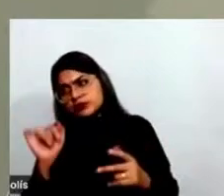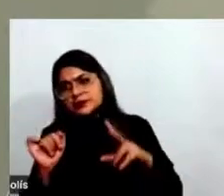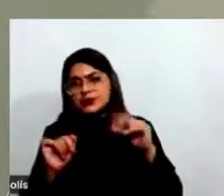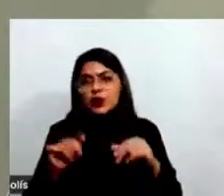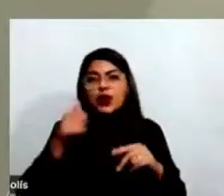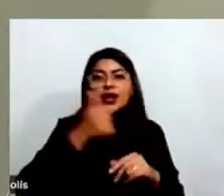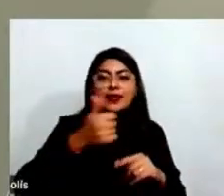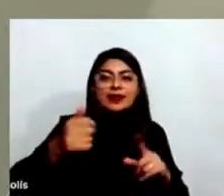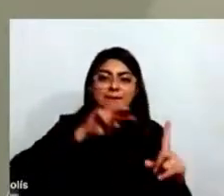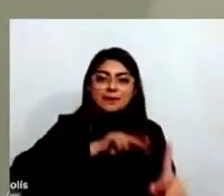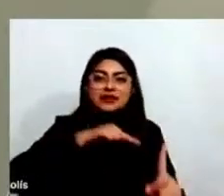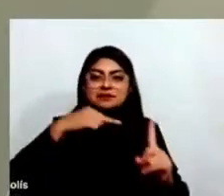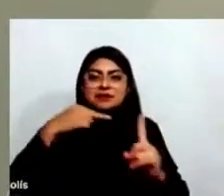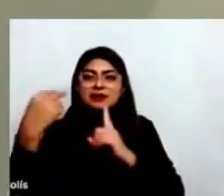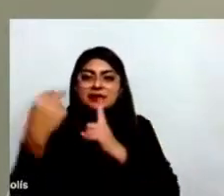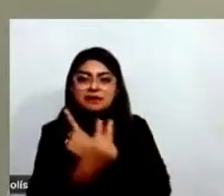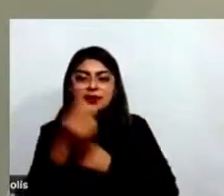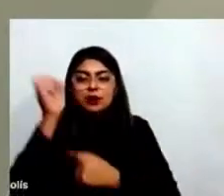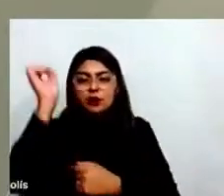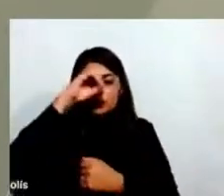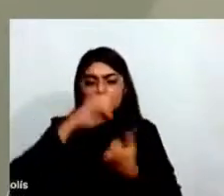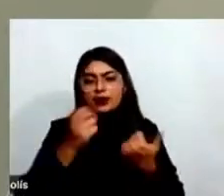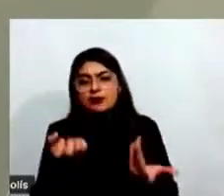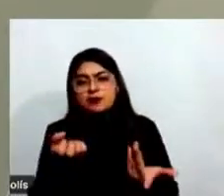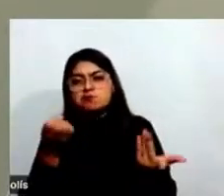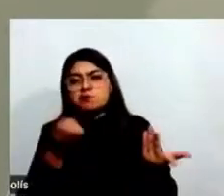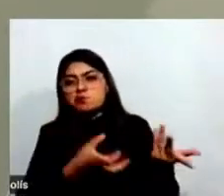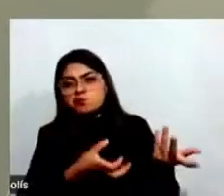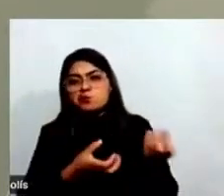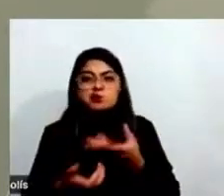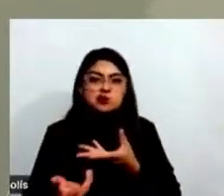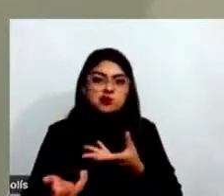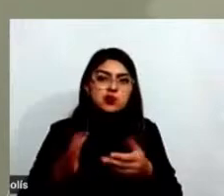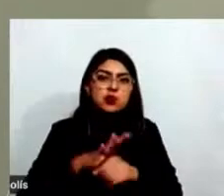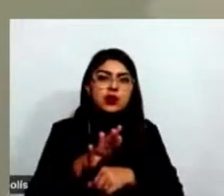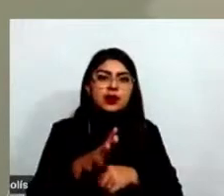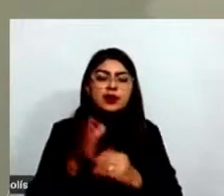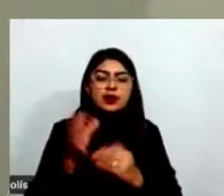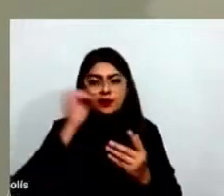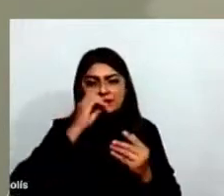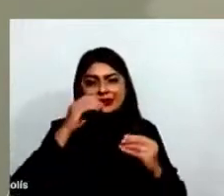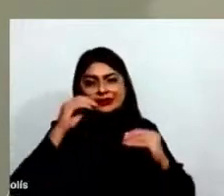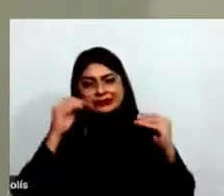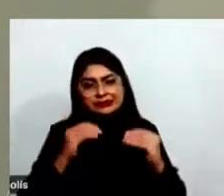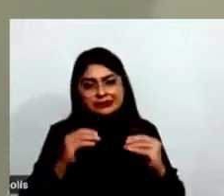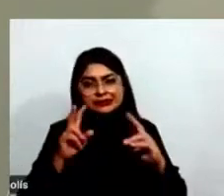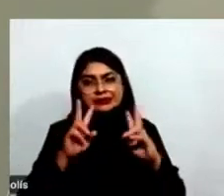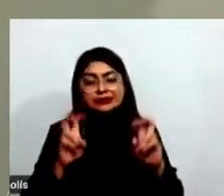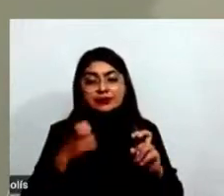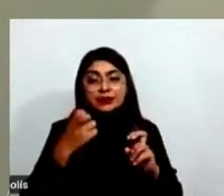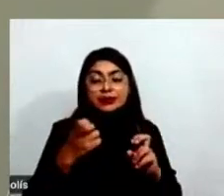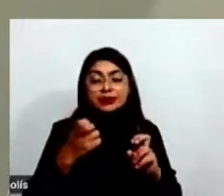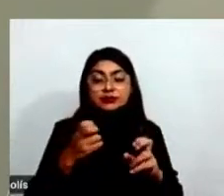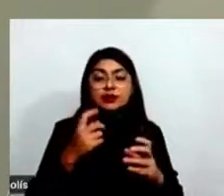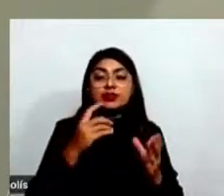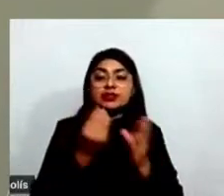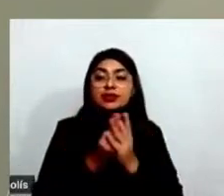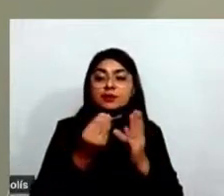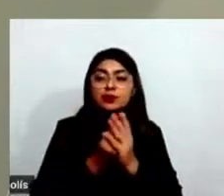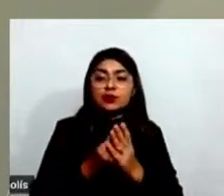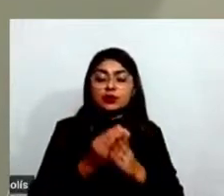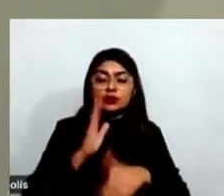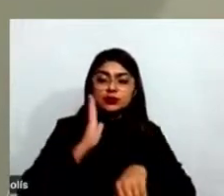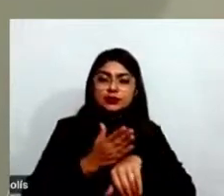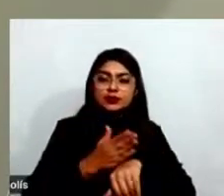Porque también entonces desplaza la discusión de la naturaleza del tipo disciplinario a la motivación.